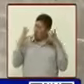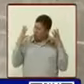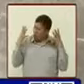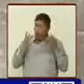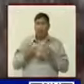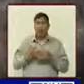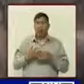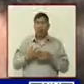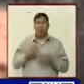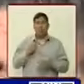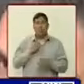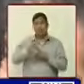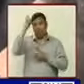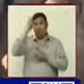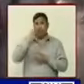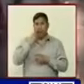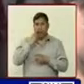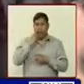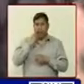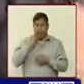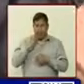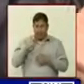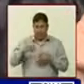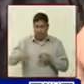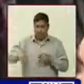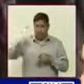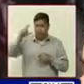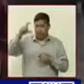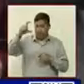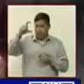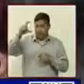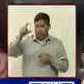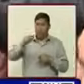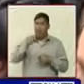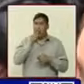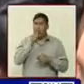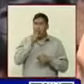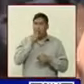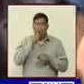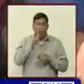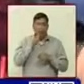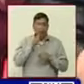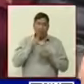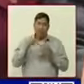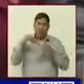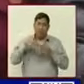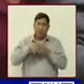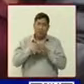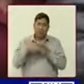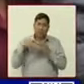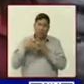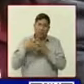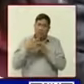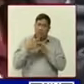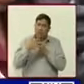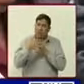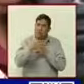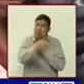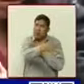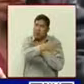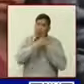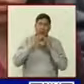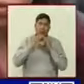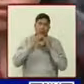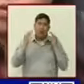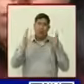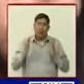Es un muestreo que hemos hecho de las aguas que supuestamente están filtrando por las viviendas. Hemos verificado de que no